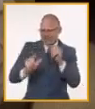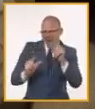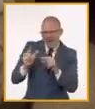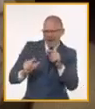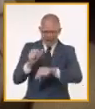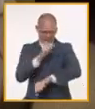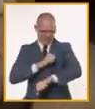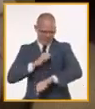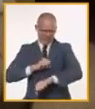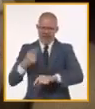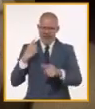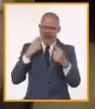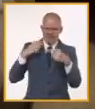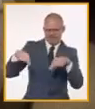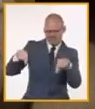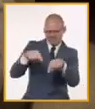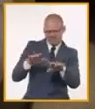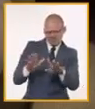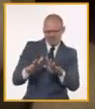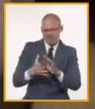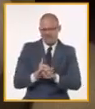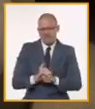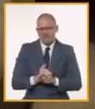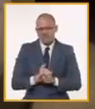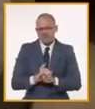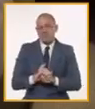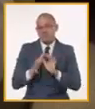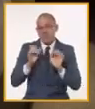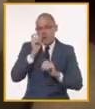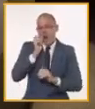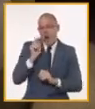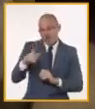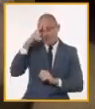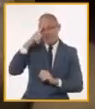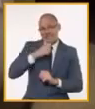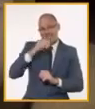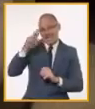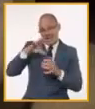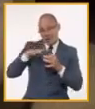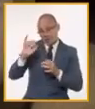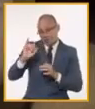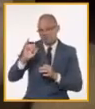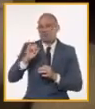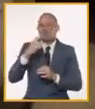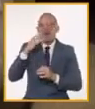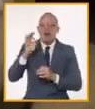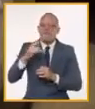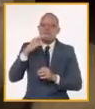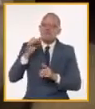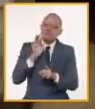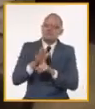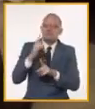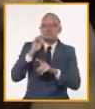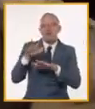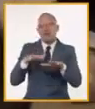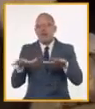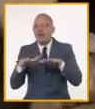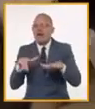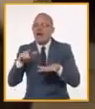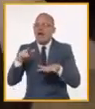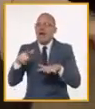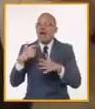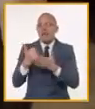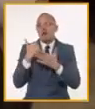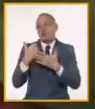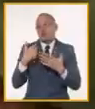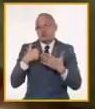del combate del Pino del Agua. Y Sergio tenía ya, hubo que ponerlo ahí, Sergio estaba ahí. Entonces Sergio me dio unas cuantas cosas